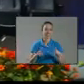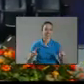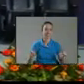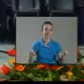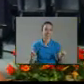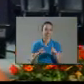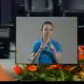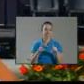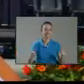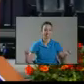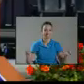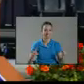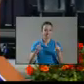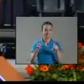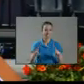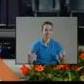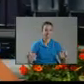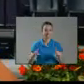Mire,